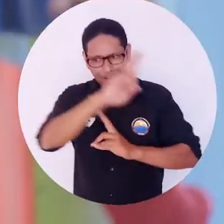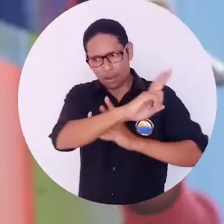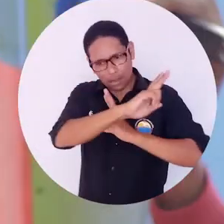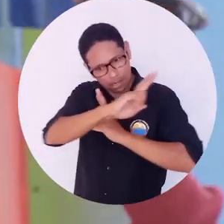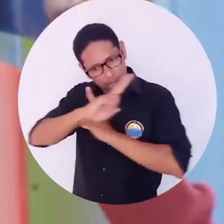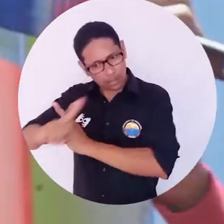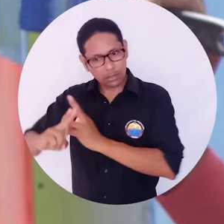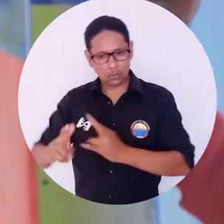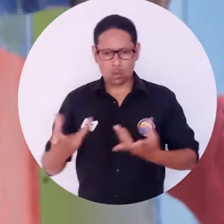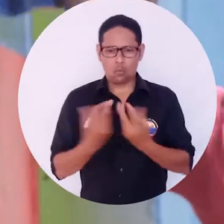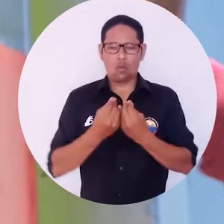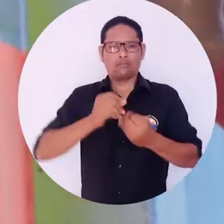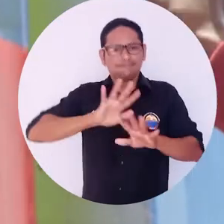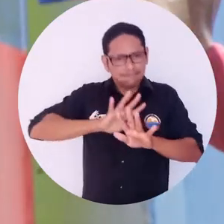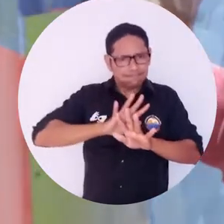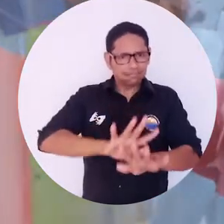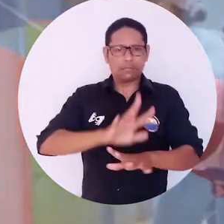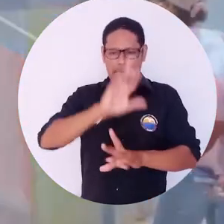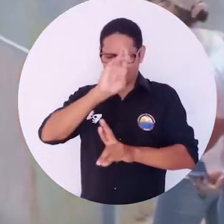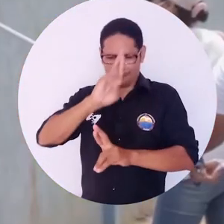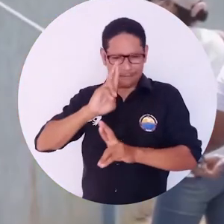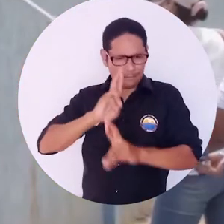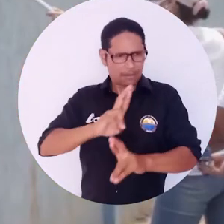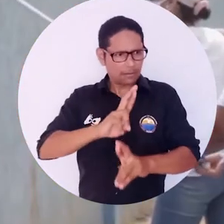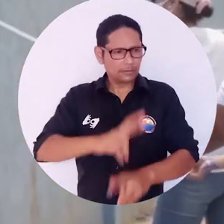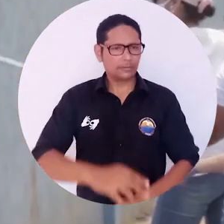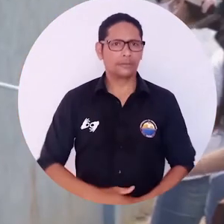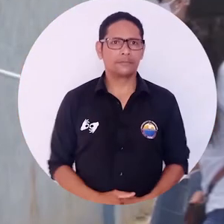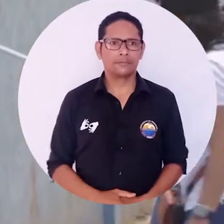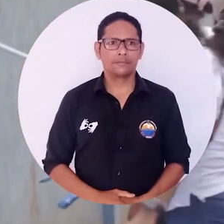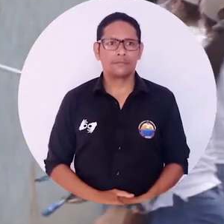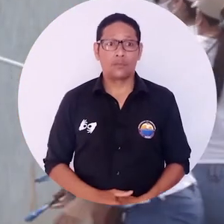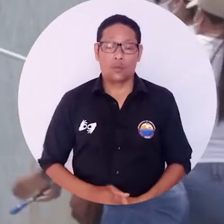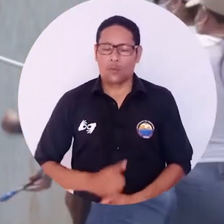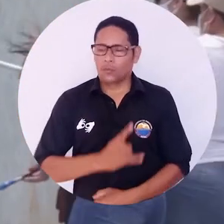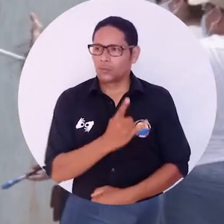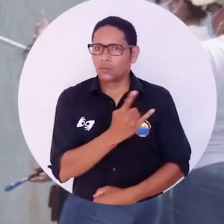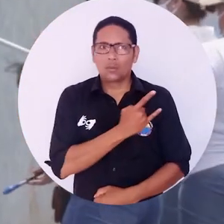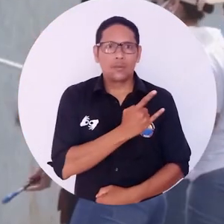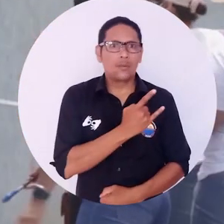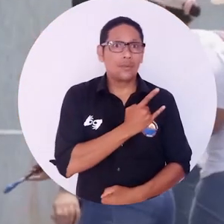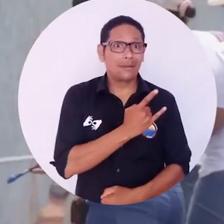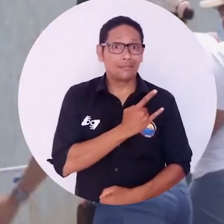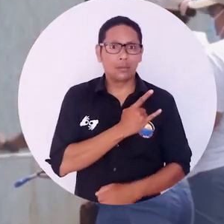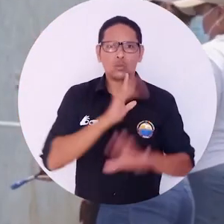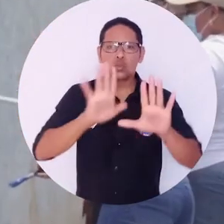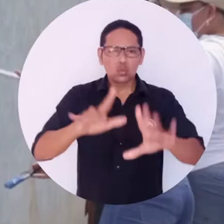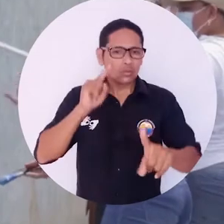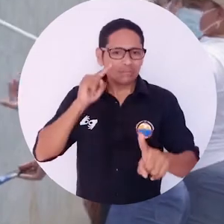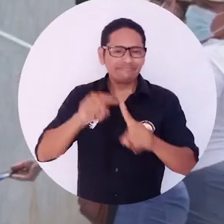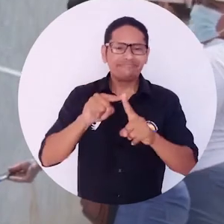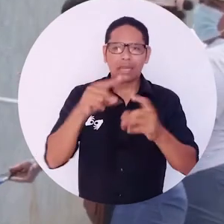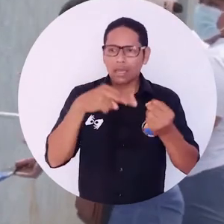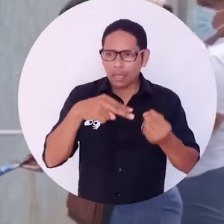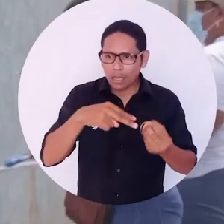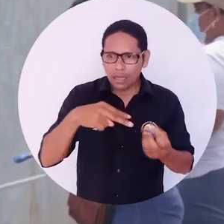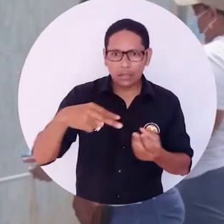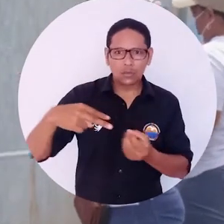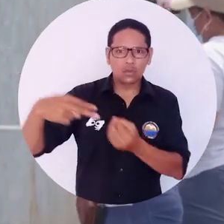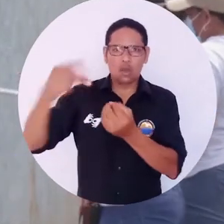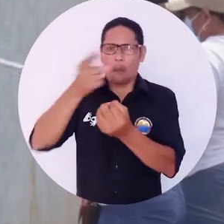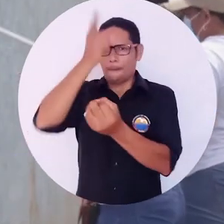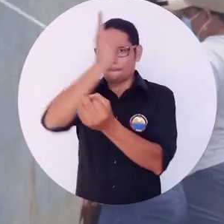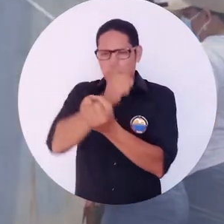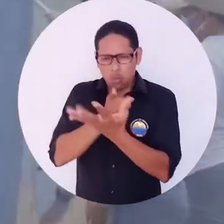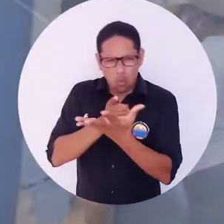las manifestaciones realizadas en el país. La universidad es un centro de educación con pluralidad de